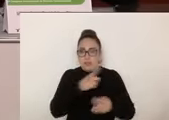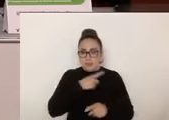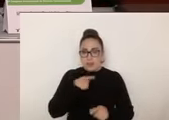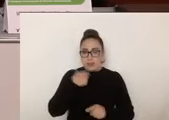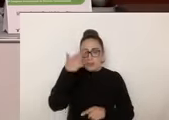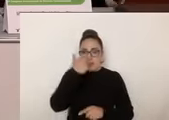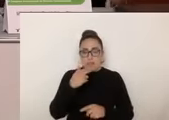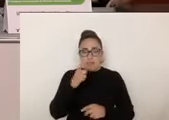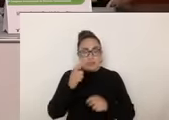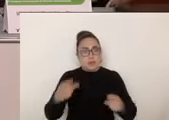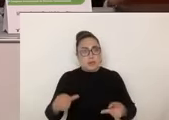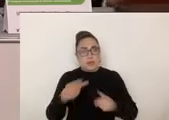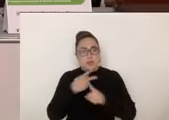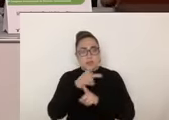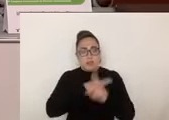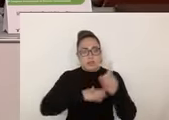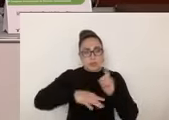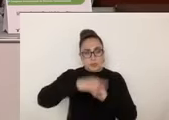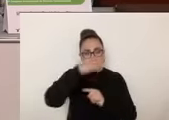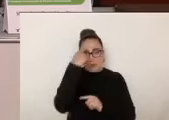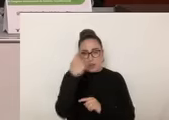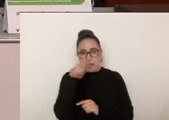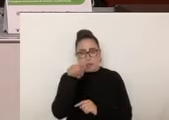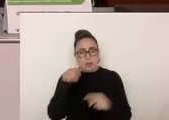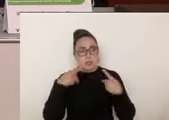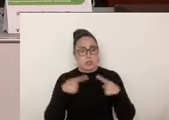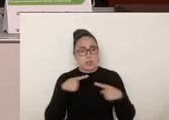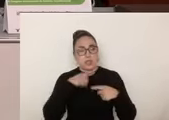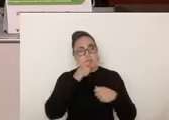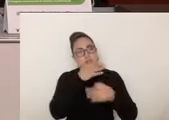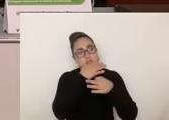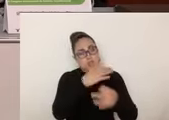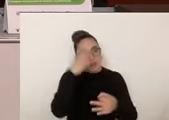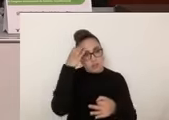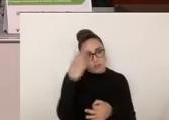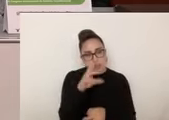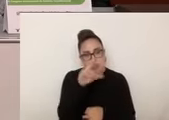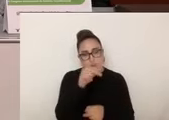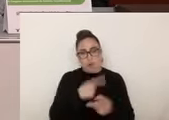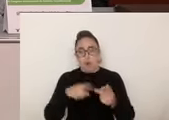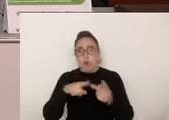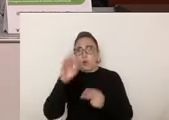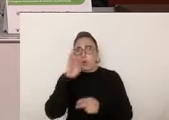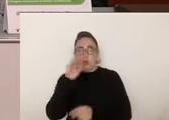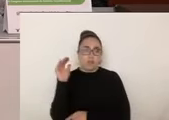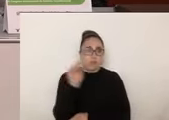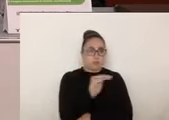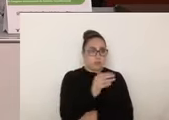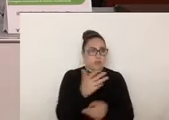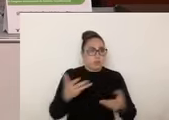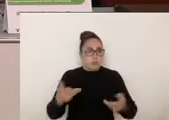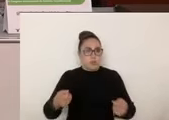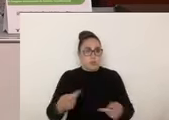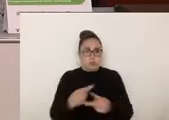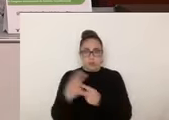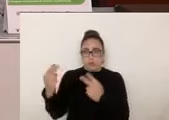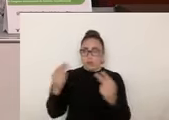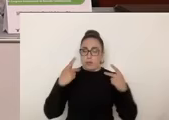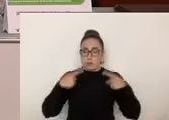que haya menos incentivos para la delincuencia y que haya funciones de llamada. Eso sí que se puede hacer, por ejemplo, en los programas de cumplimiento o